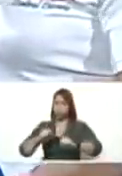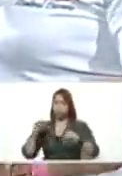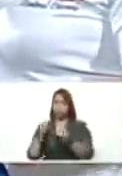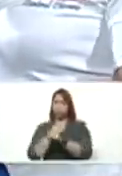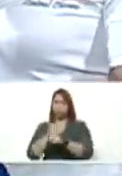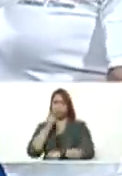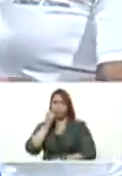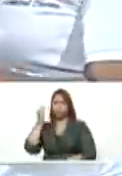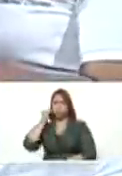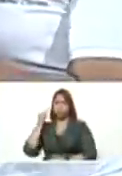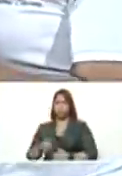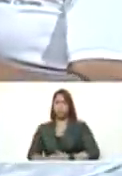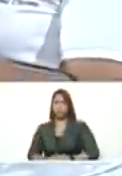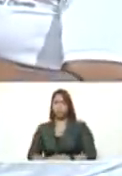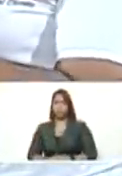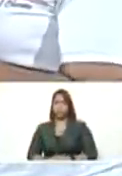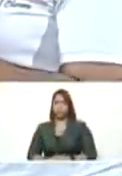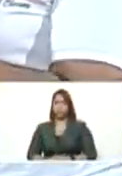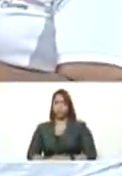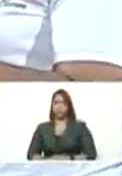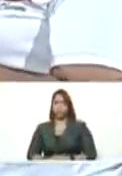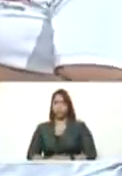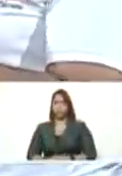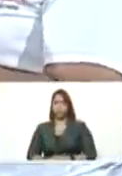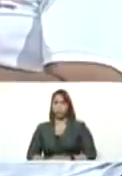clase obrera.